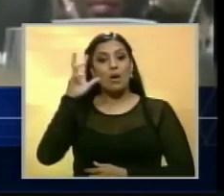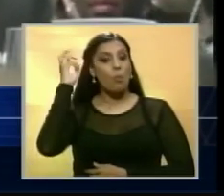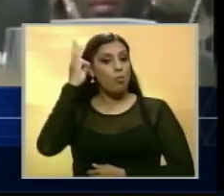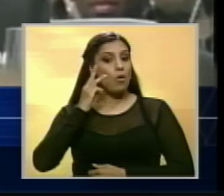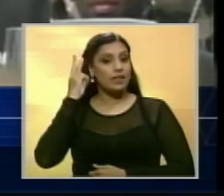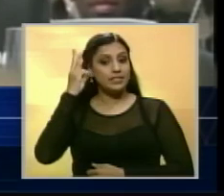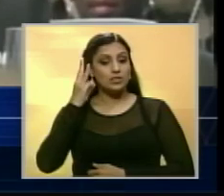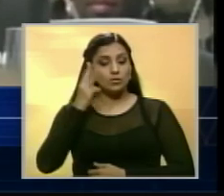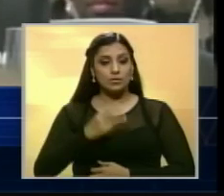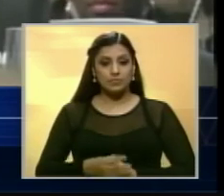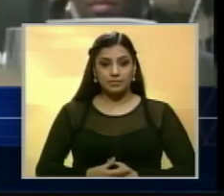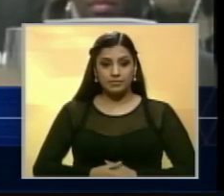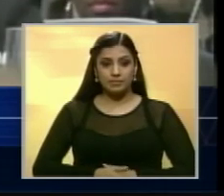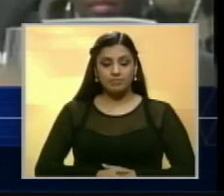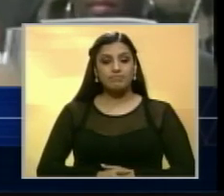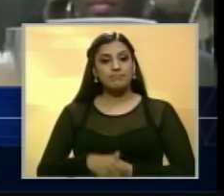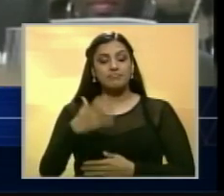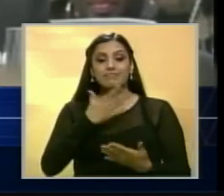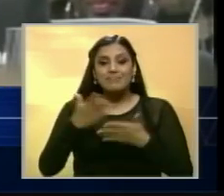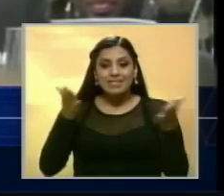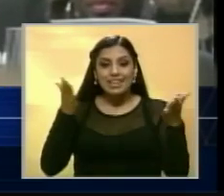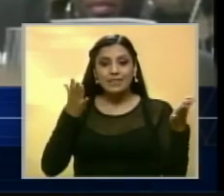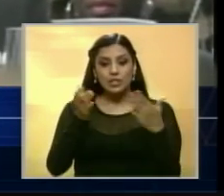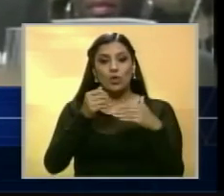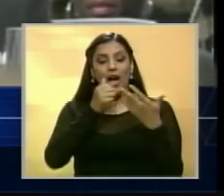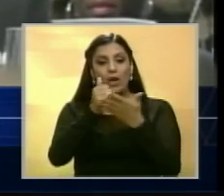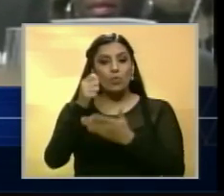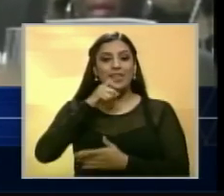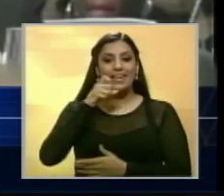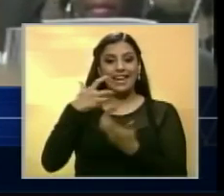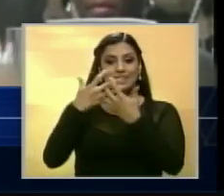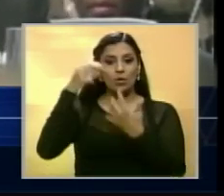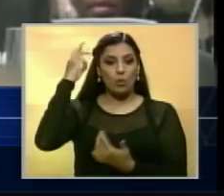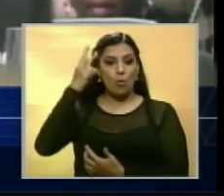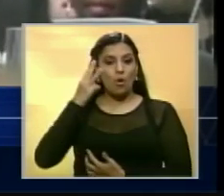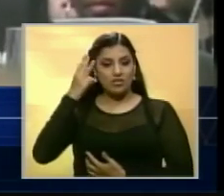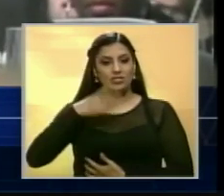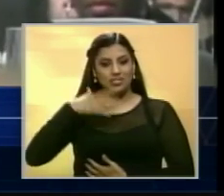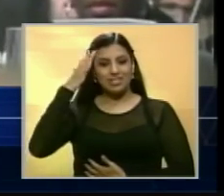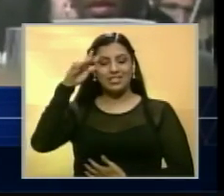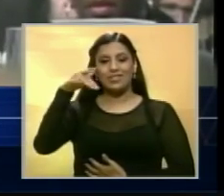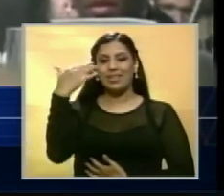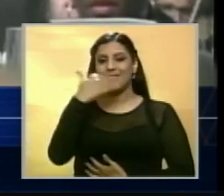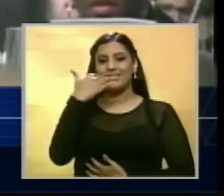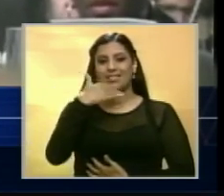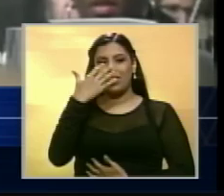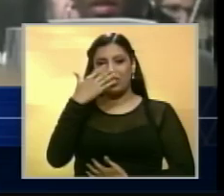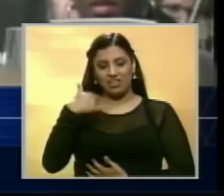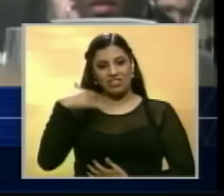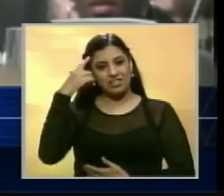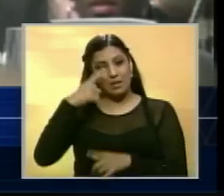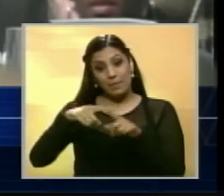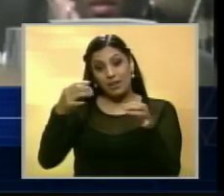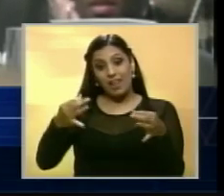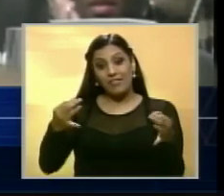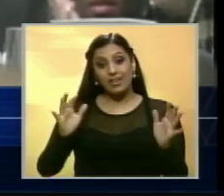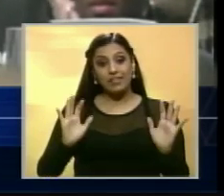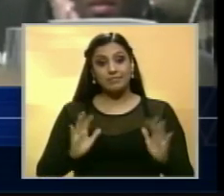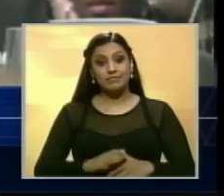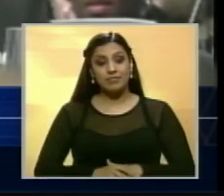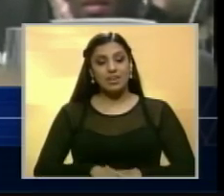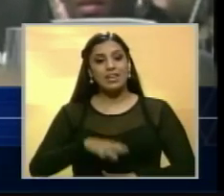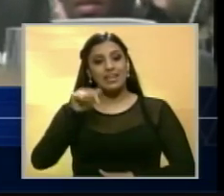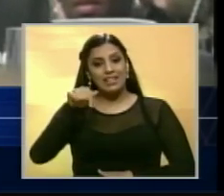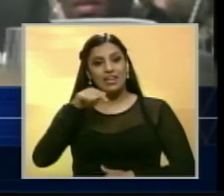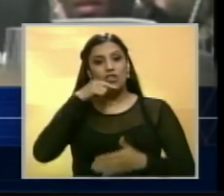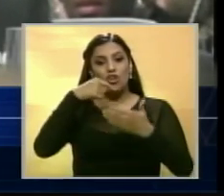Washington, sirviendo de agente a Washington. Yo sé que te causa risa, pero es la verdad.